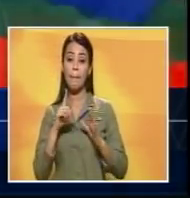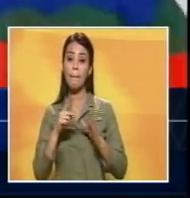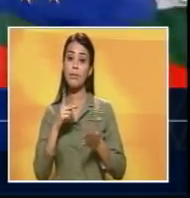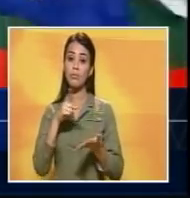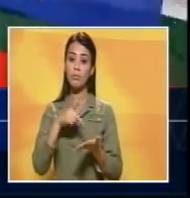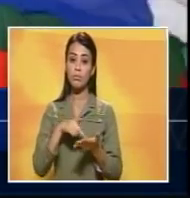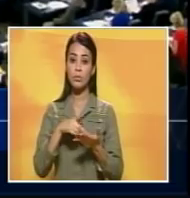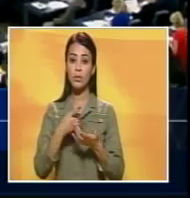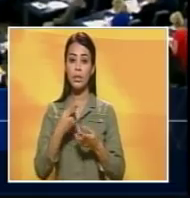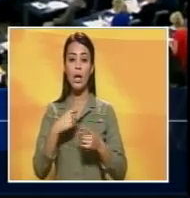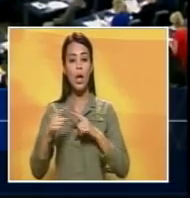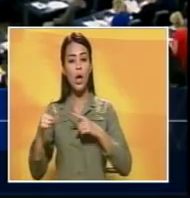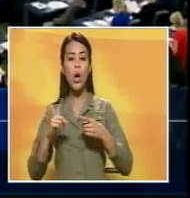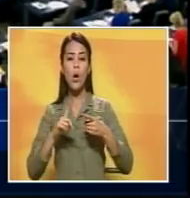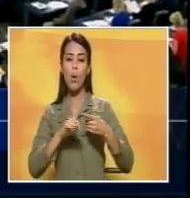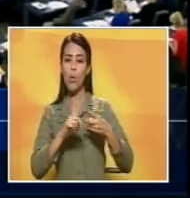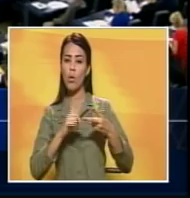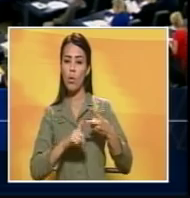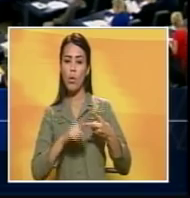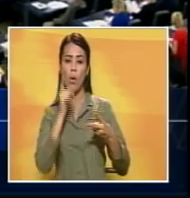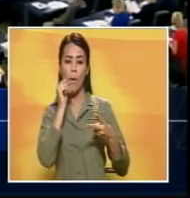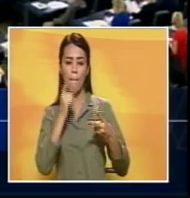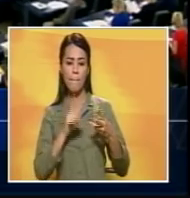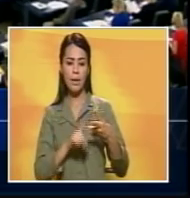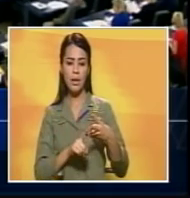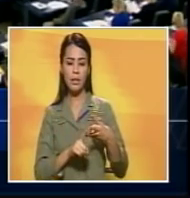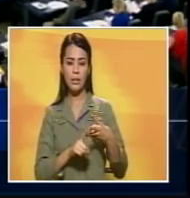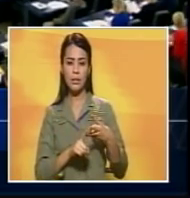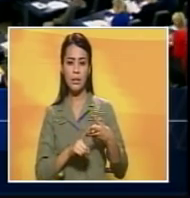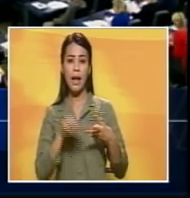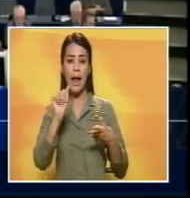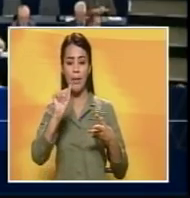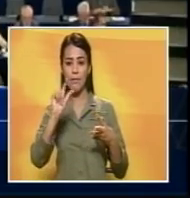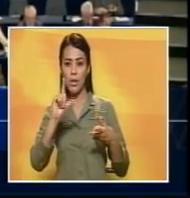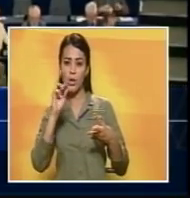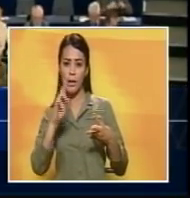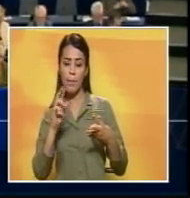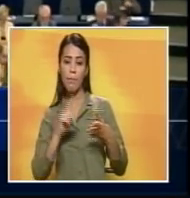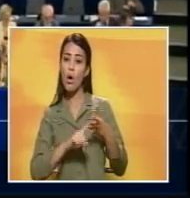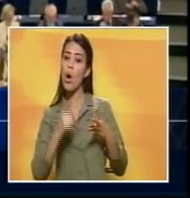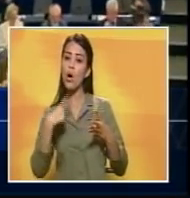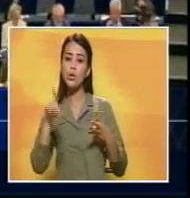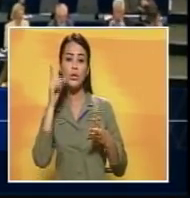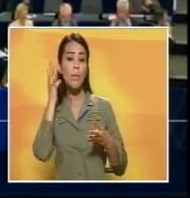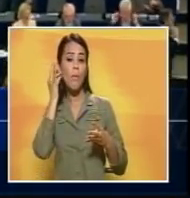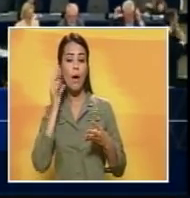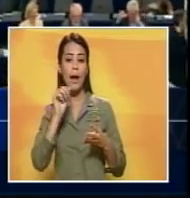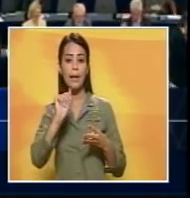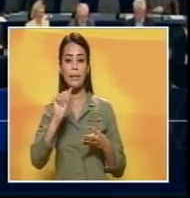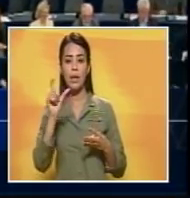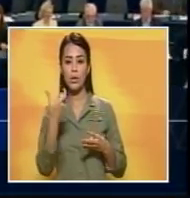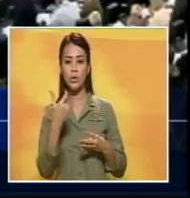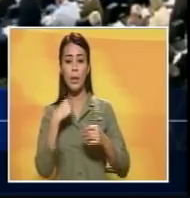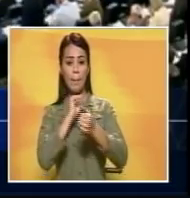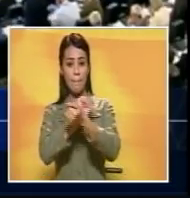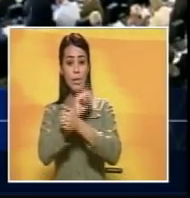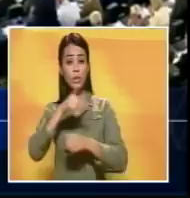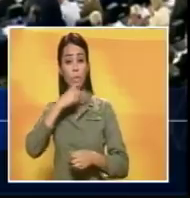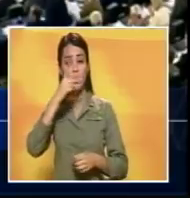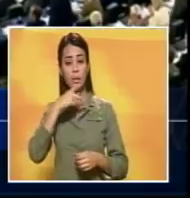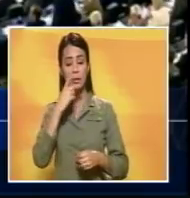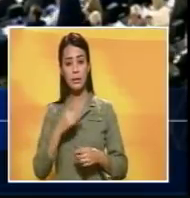también dirigentes como Daniel Ceballos, John Goycochea, Lorenz Salet, Alfredo Ramos y Andrea González, considerados presos políticos por